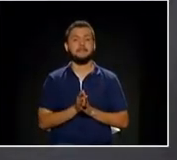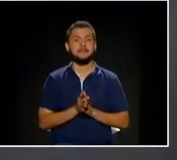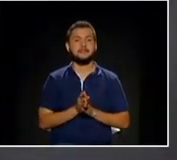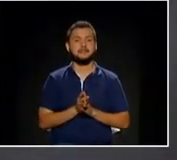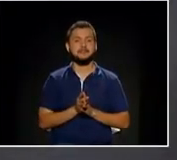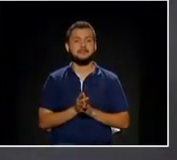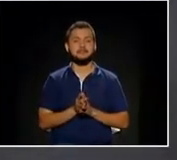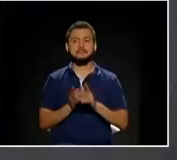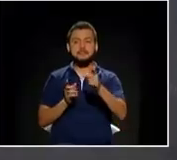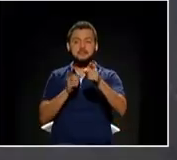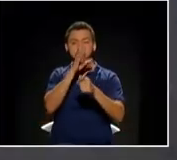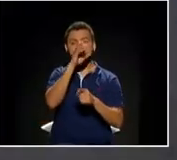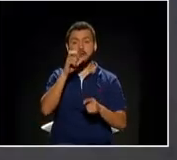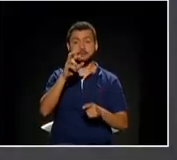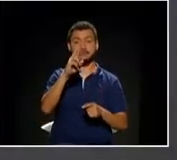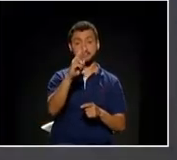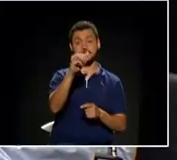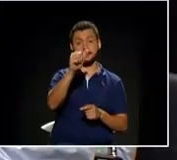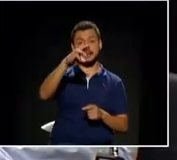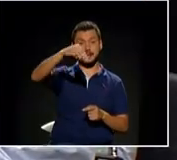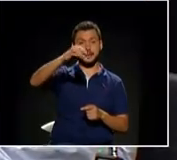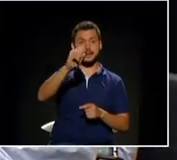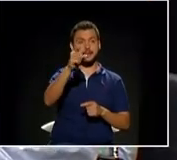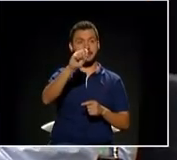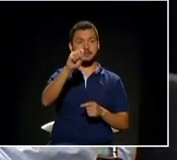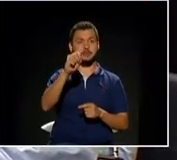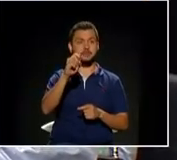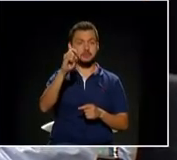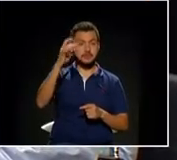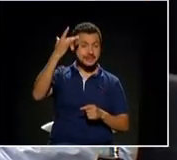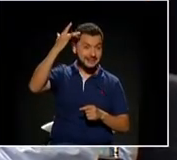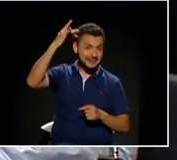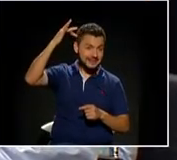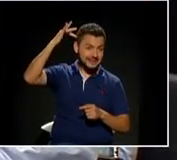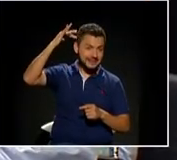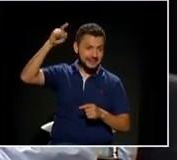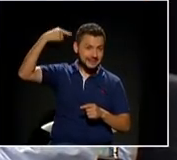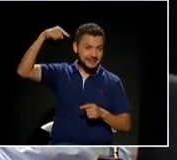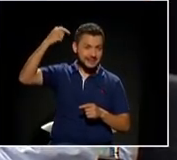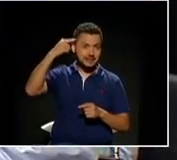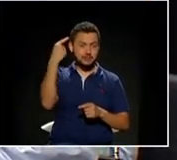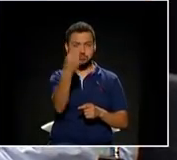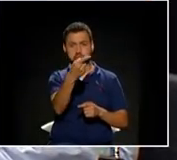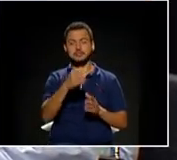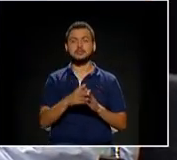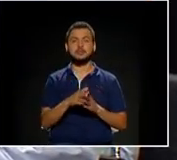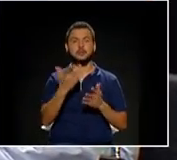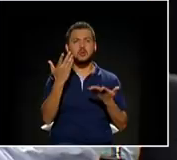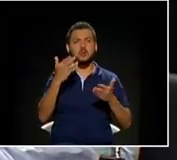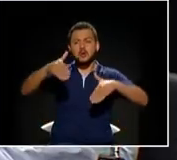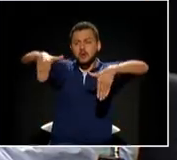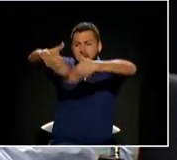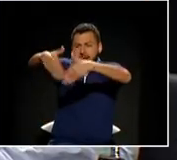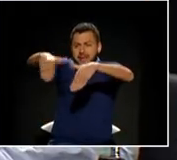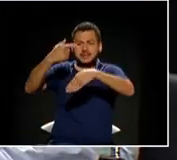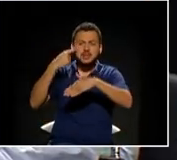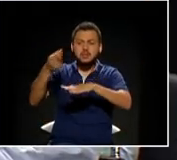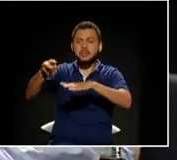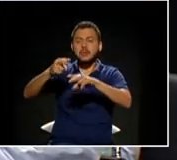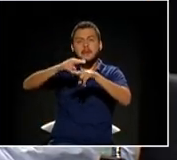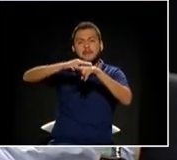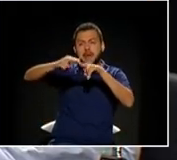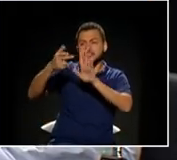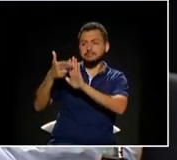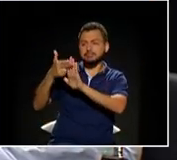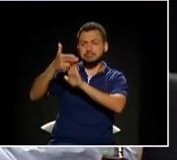contesto no contesto cómo financiar el metro ligero el tren ligero el ochenta por un lado al ver trenes de cercanías